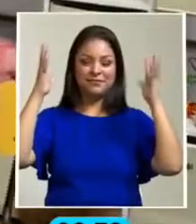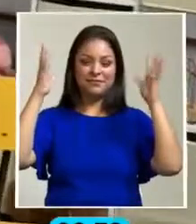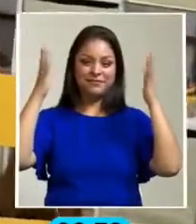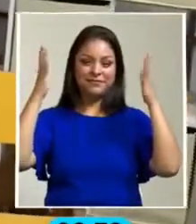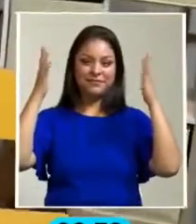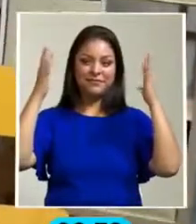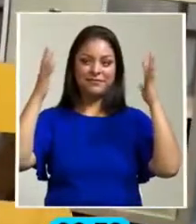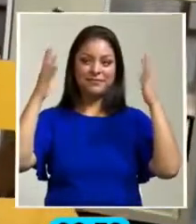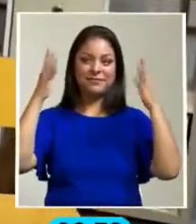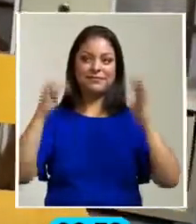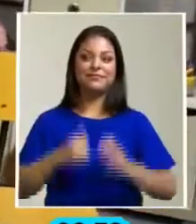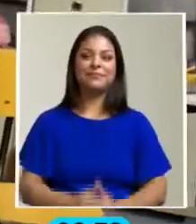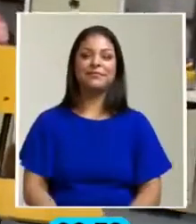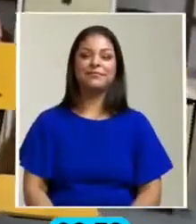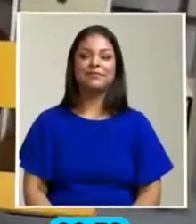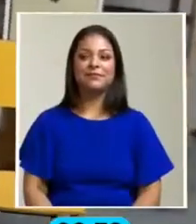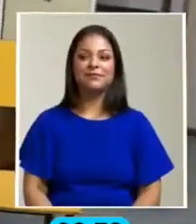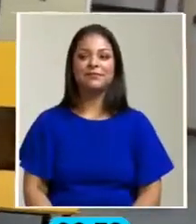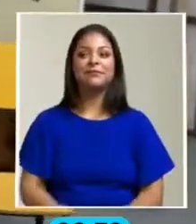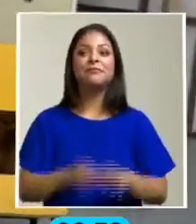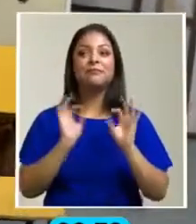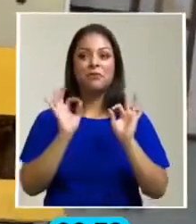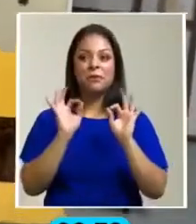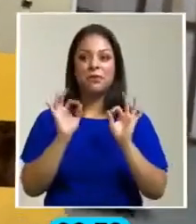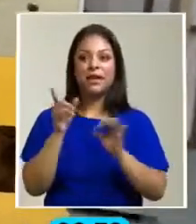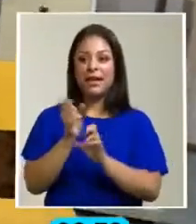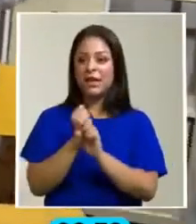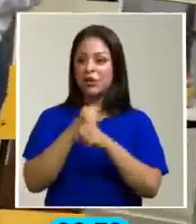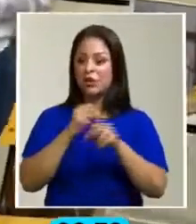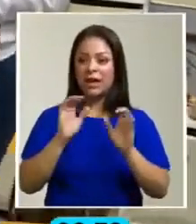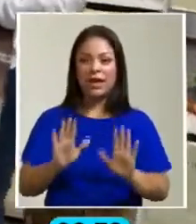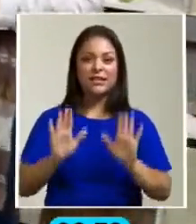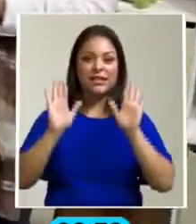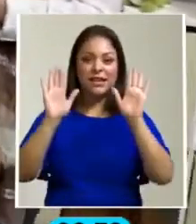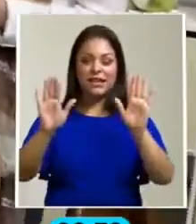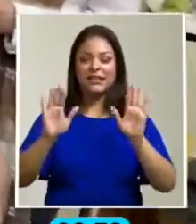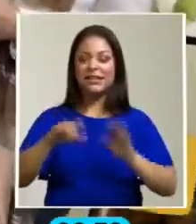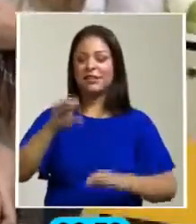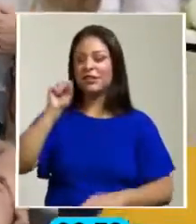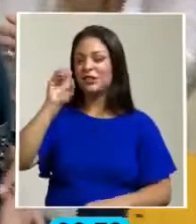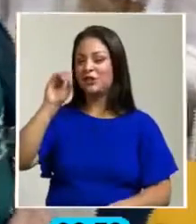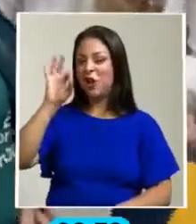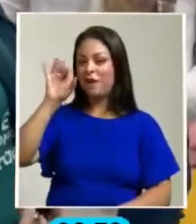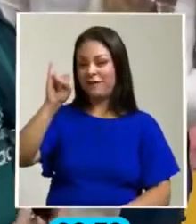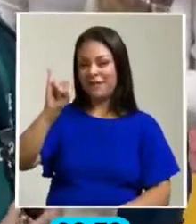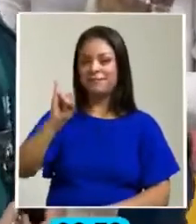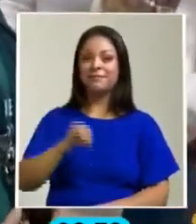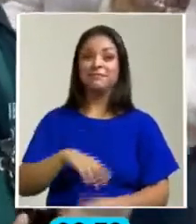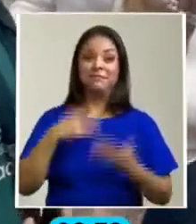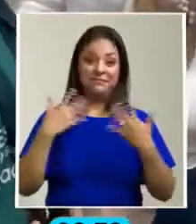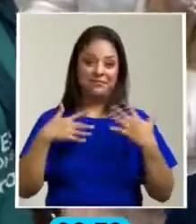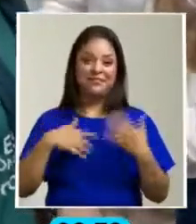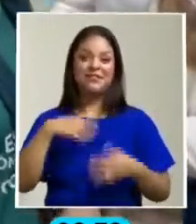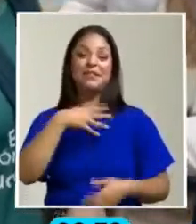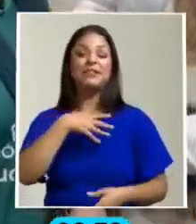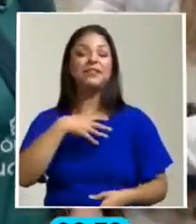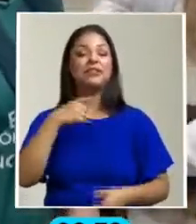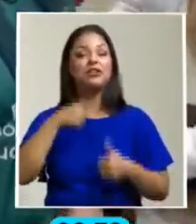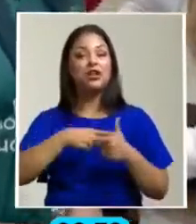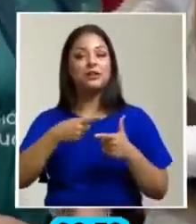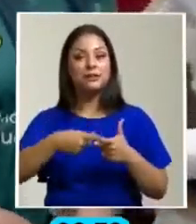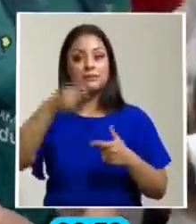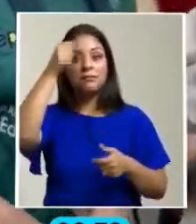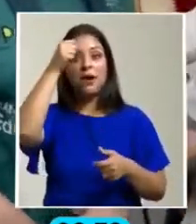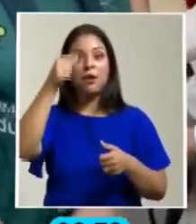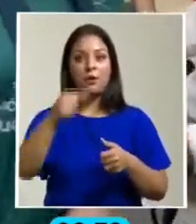Muy bien. Lo hiciste súper bien, Sofi, Sofi. Y eso me recuerda entonces, ¿verdad, niña Nati? Uh-huh. Que